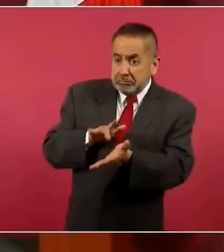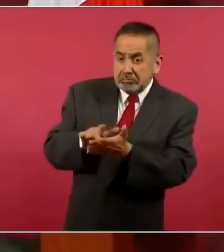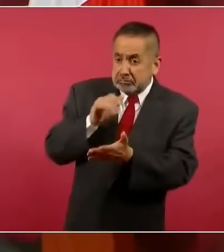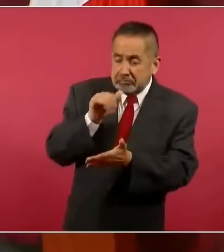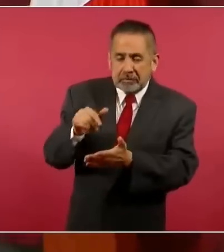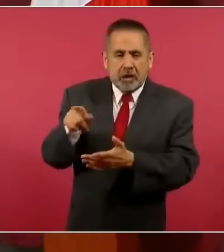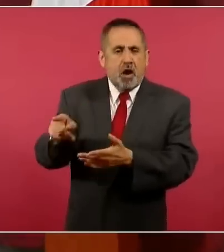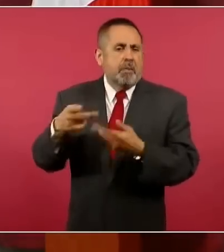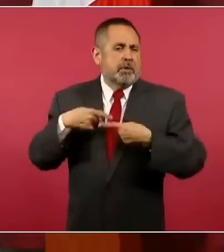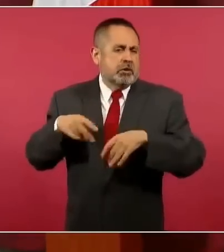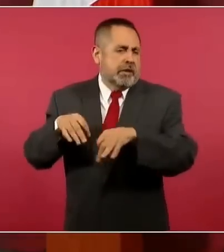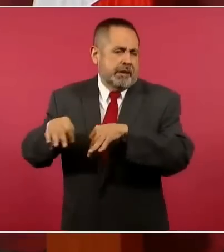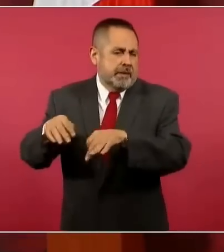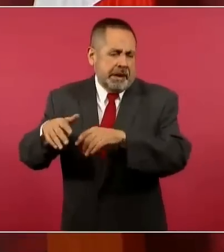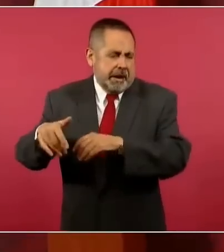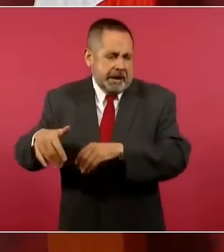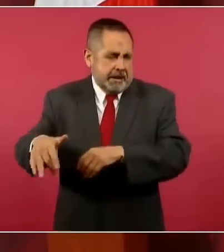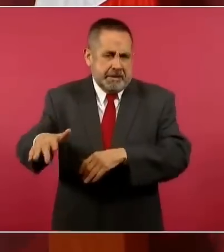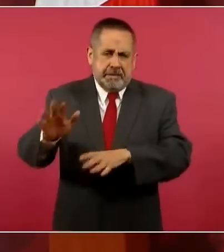a un obrero,